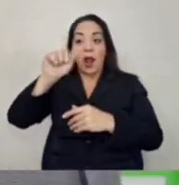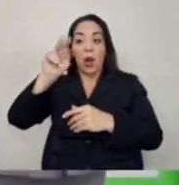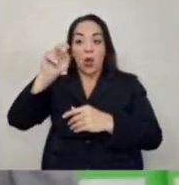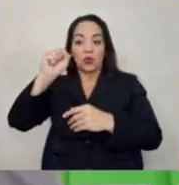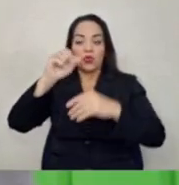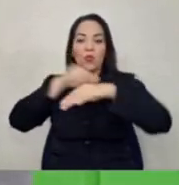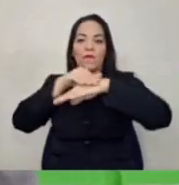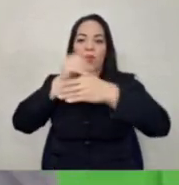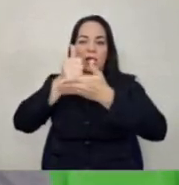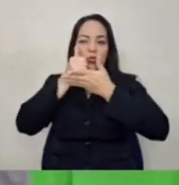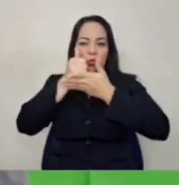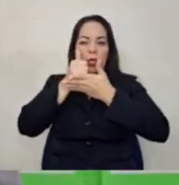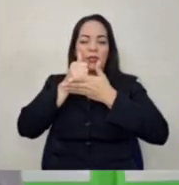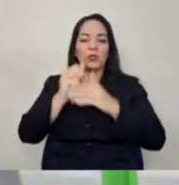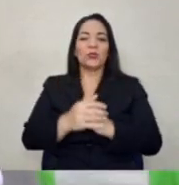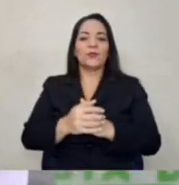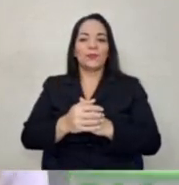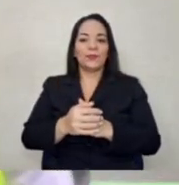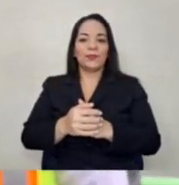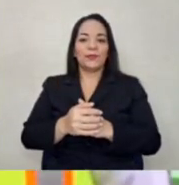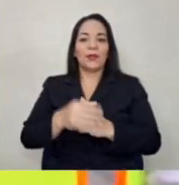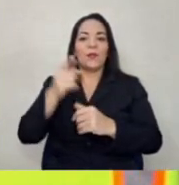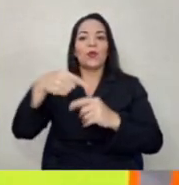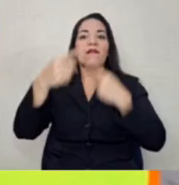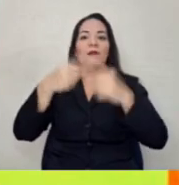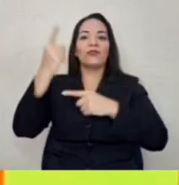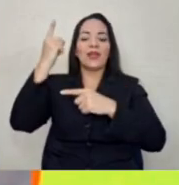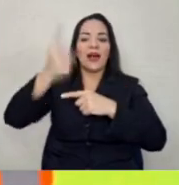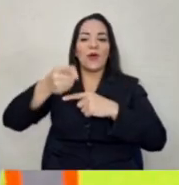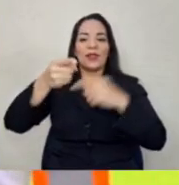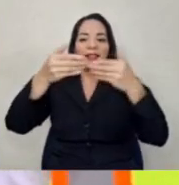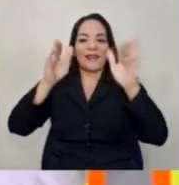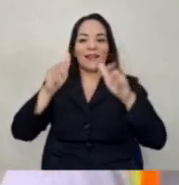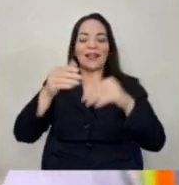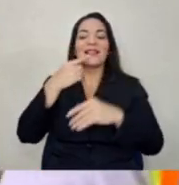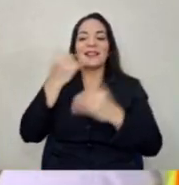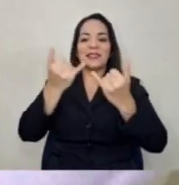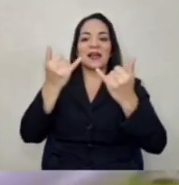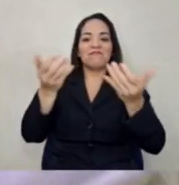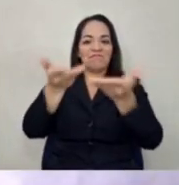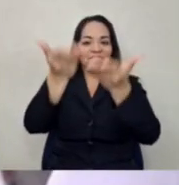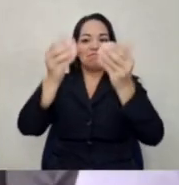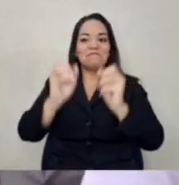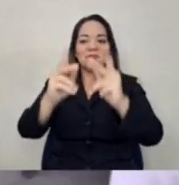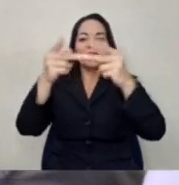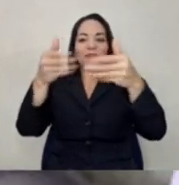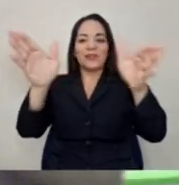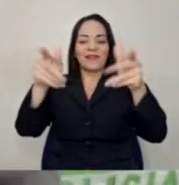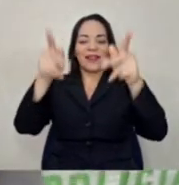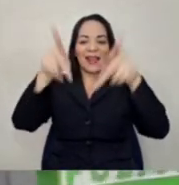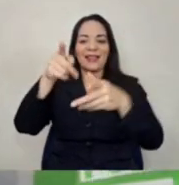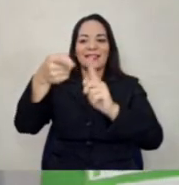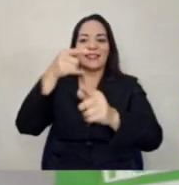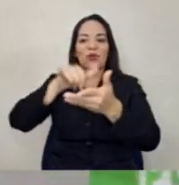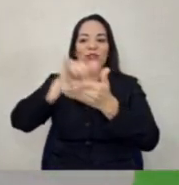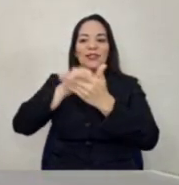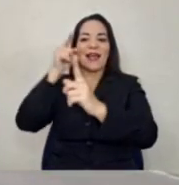a instantes de dar la orden acá. Démosle, don Reiner. Ábrase ahí y dejemos pasar a la gente de San José hacia Taras. Perfecto.